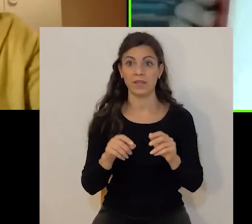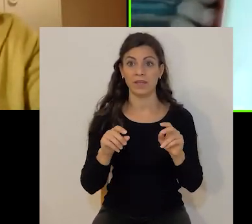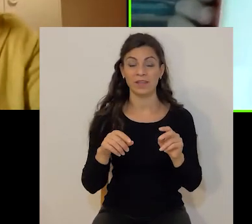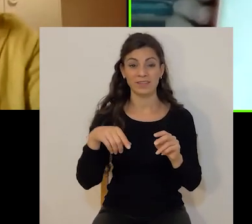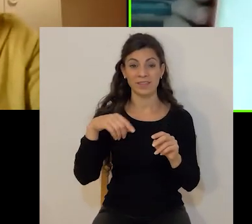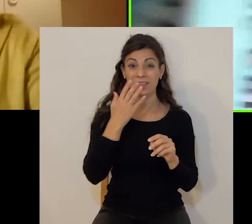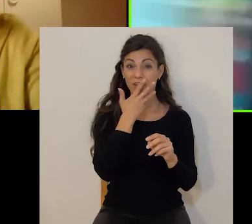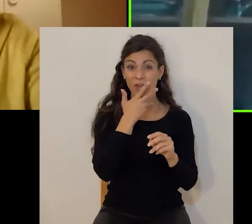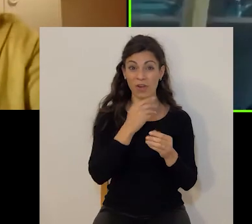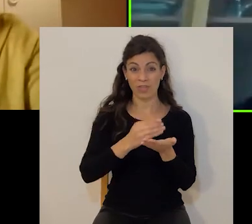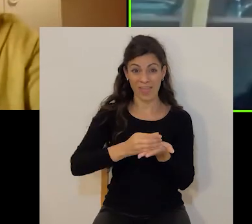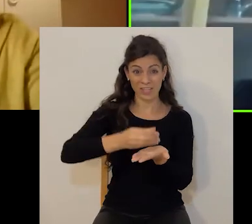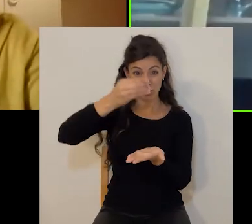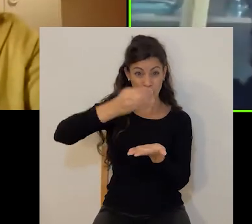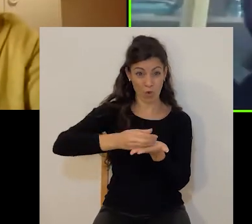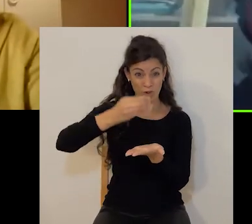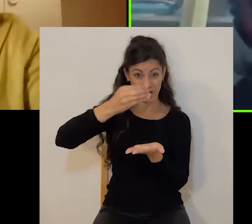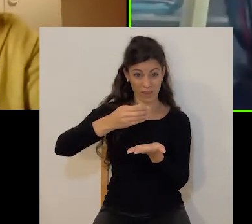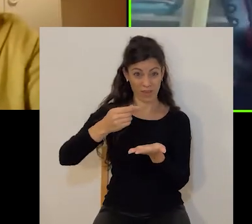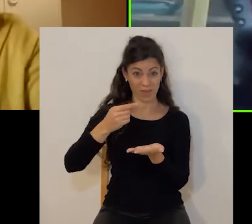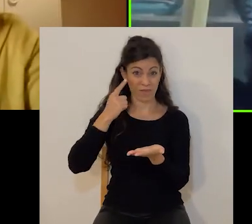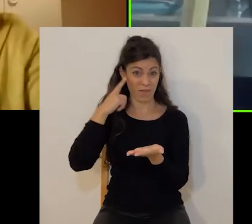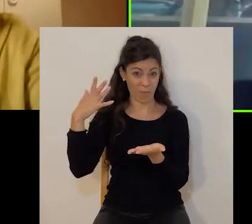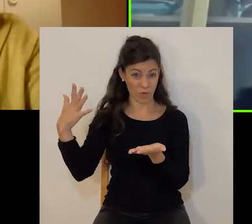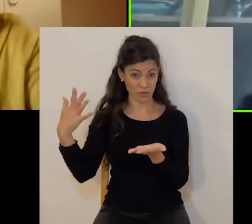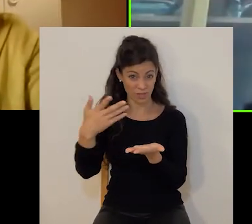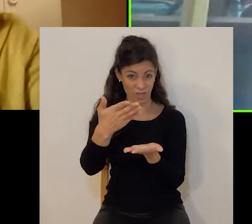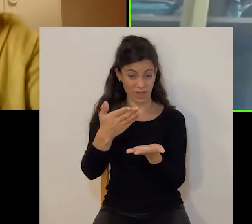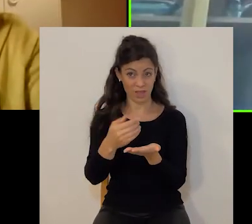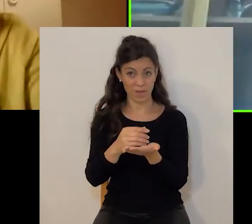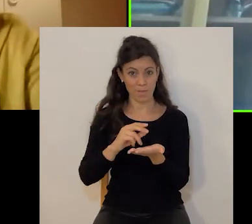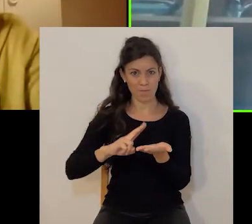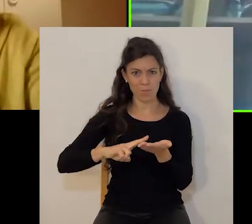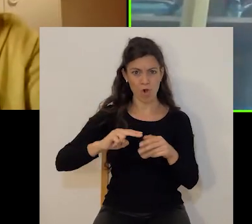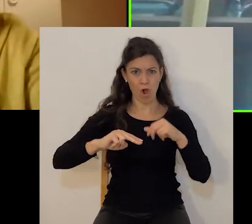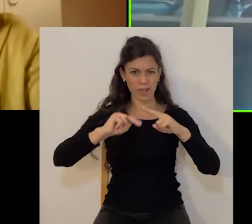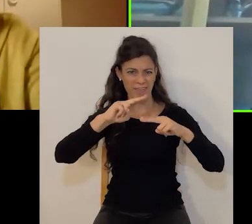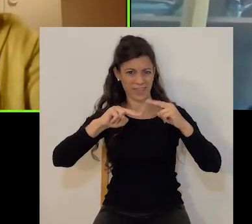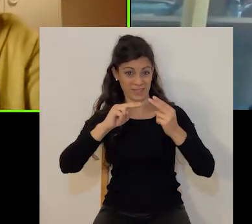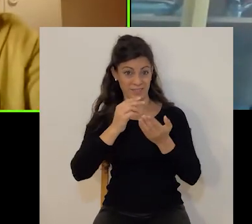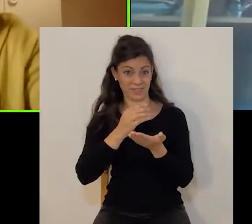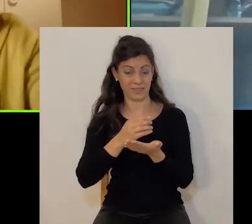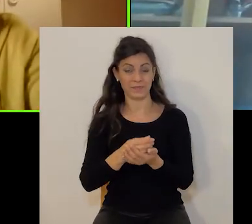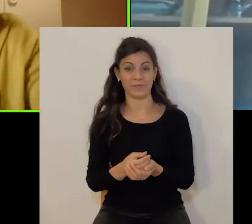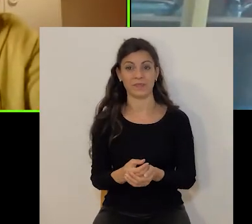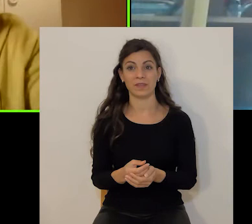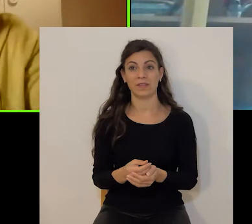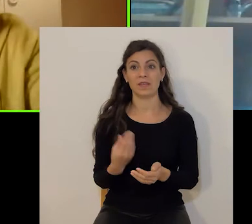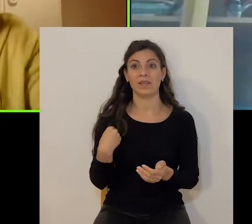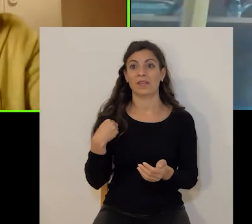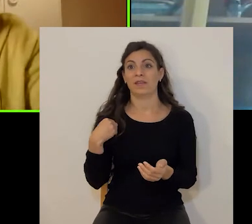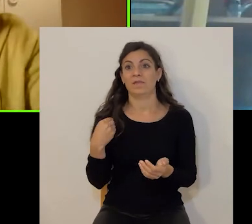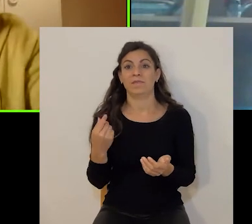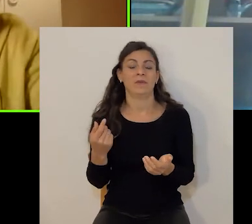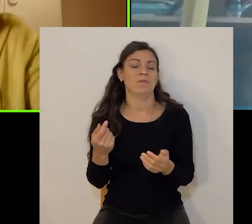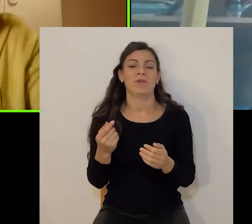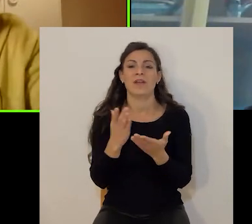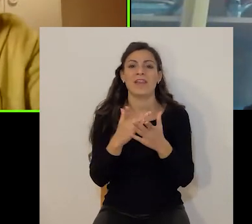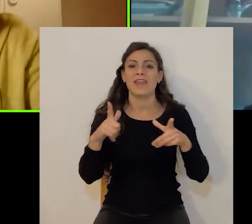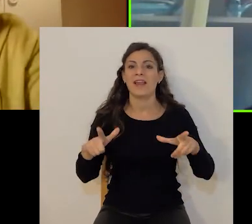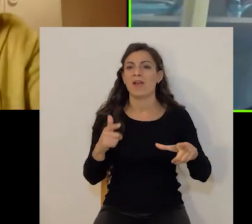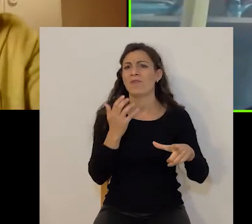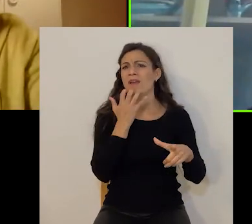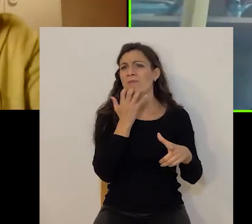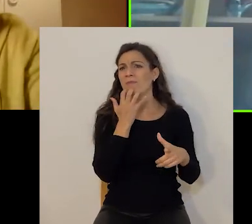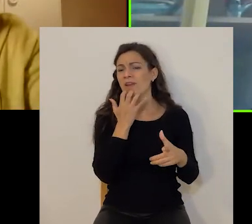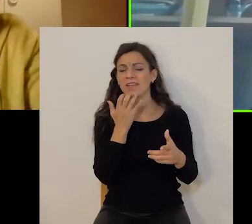típica torre, pero fíjate lo que hemos dicho. Los bloques es en el aula, lo utilizamos como, venga, cada uno que escriba qué